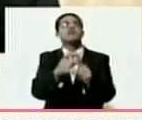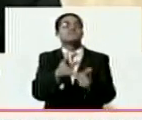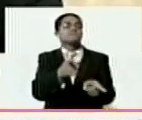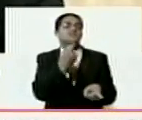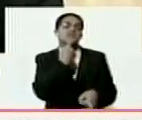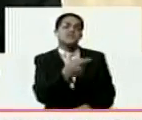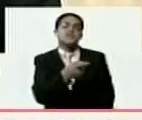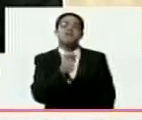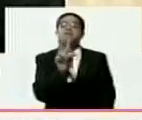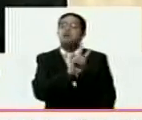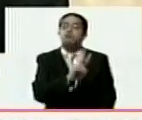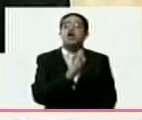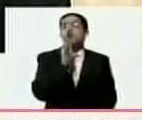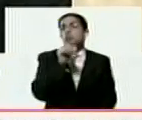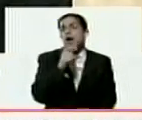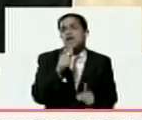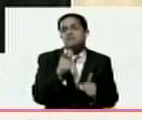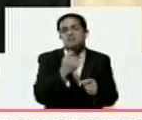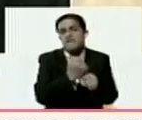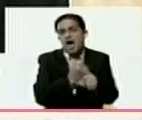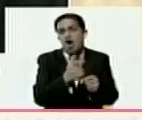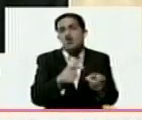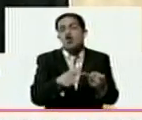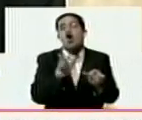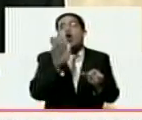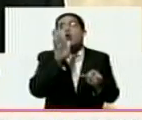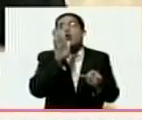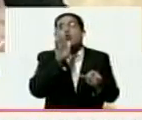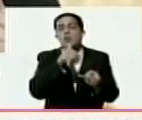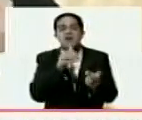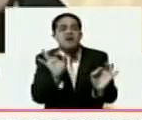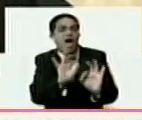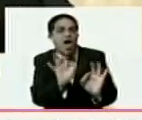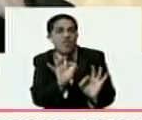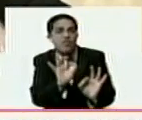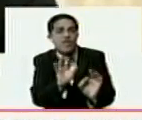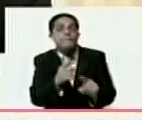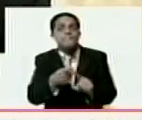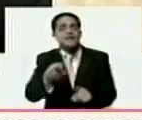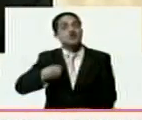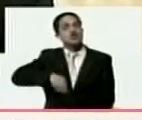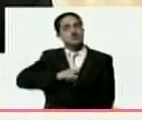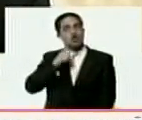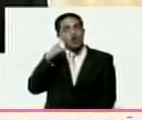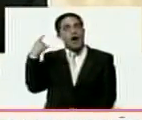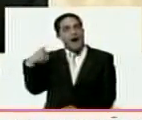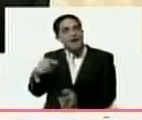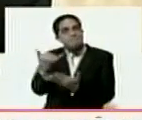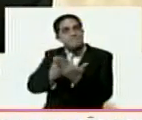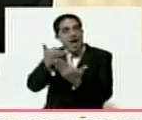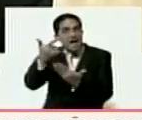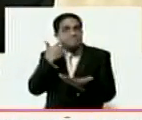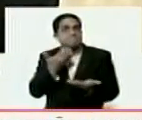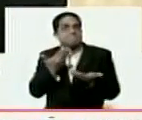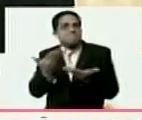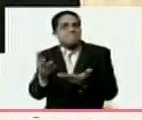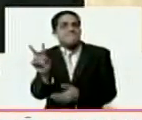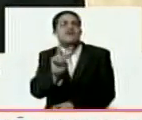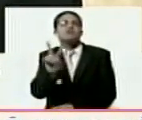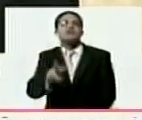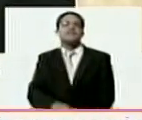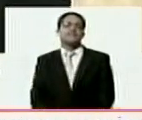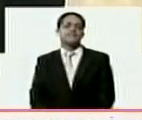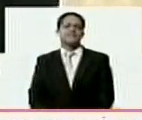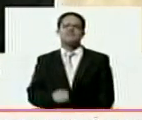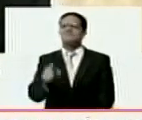tienen agua, que no tienen oxígeno, etc. Y luego dice, tenemos mucho planeado para Venezuela. ¿Esto fue qué